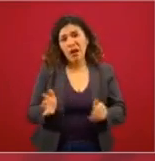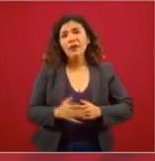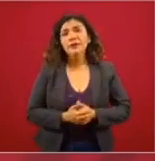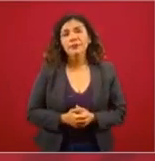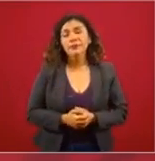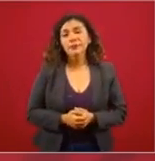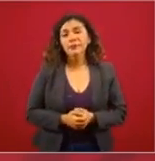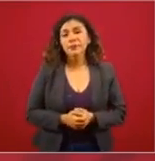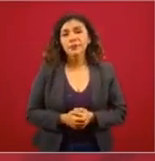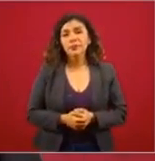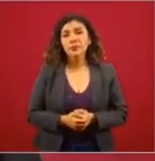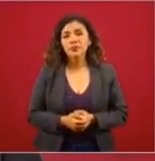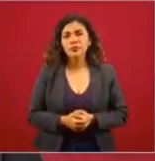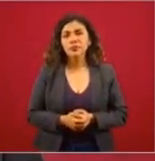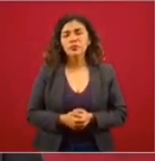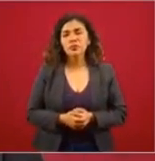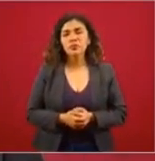Y